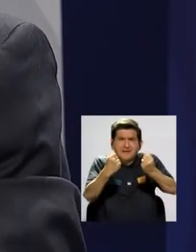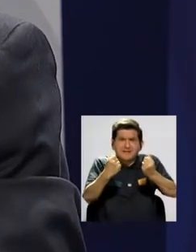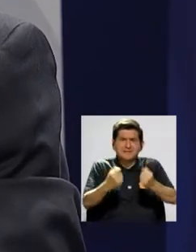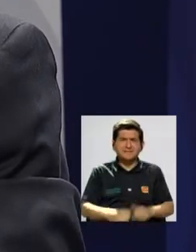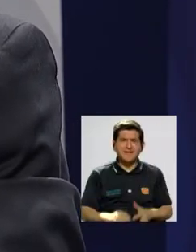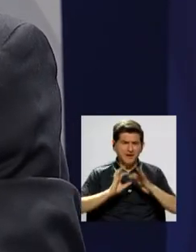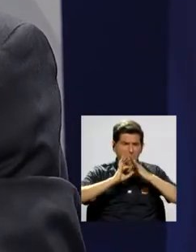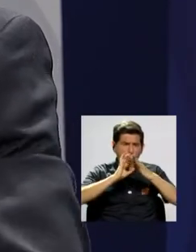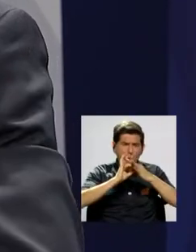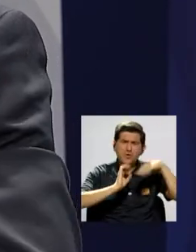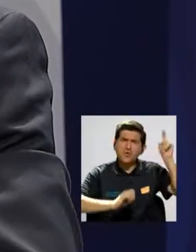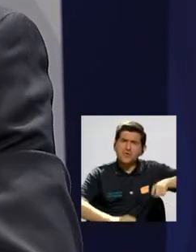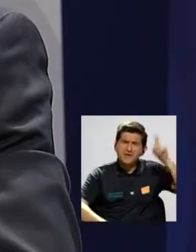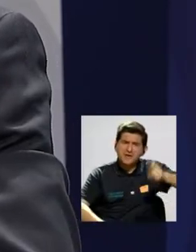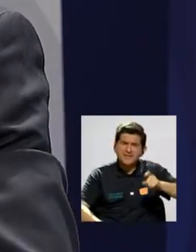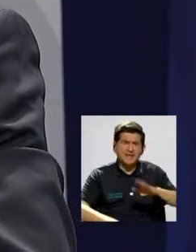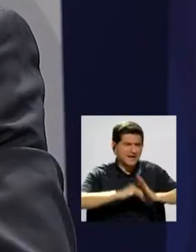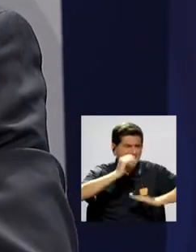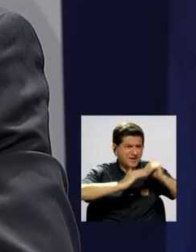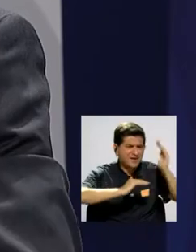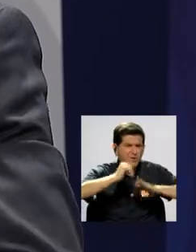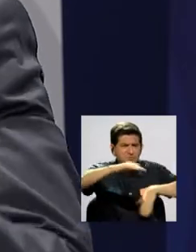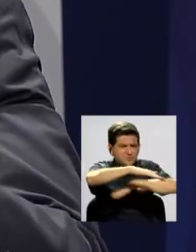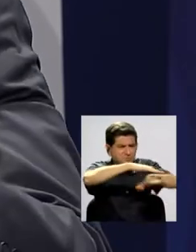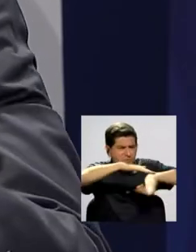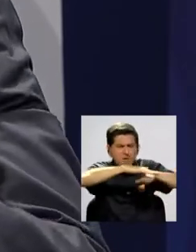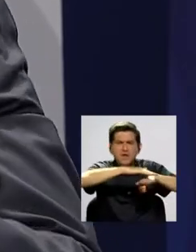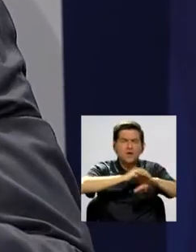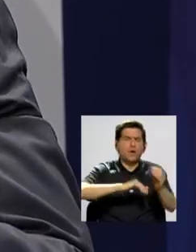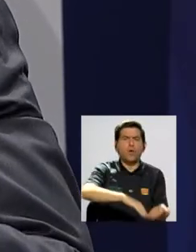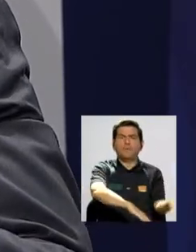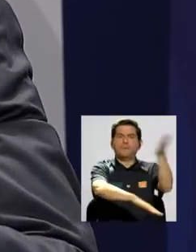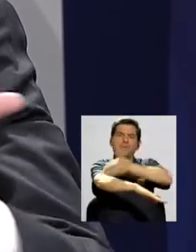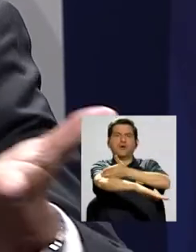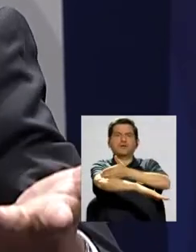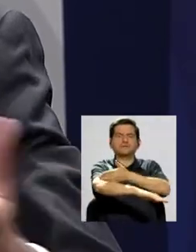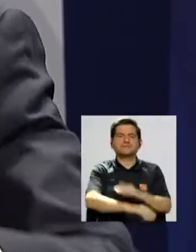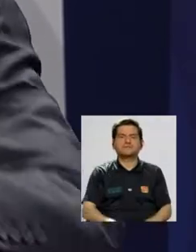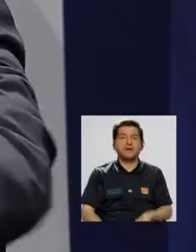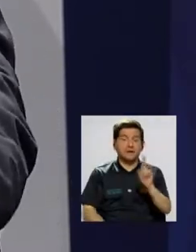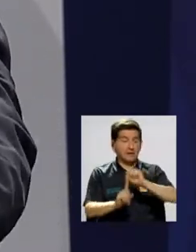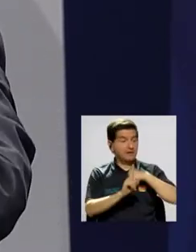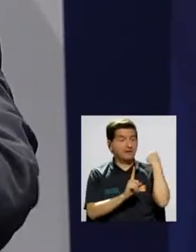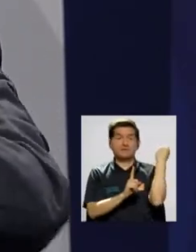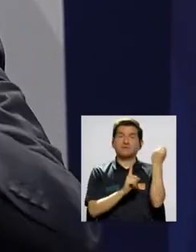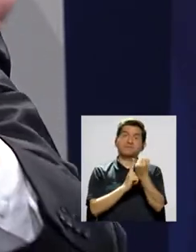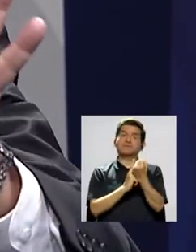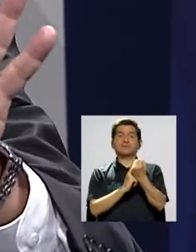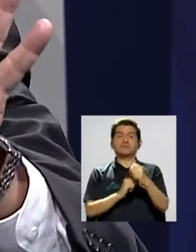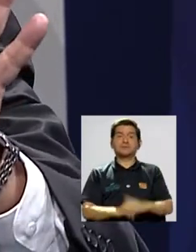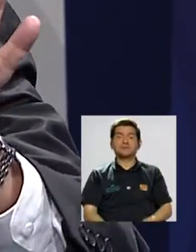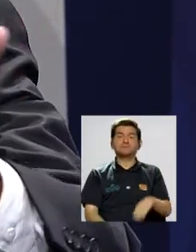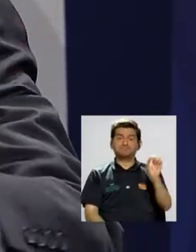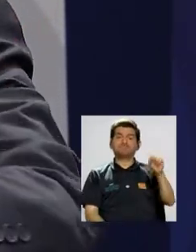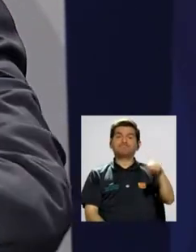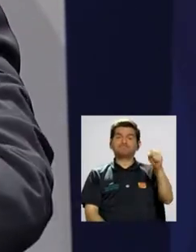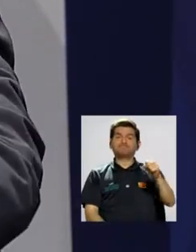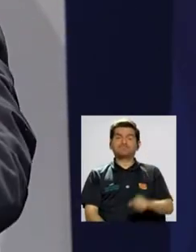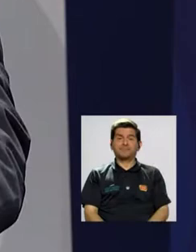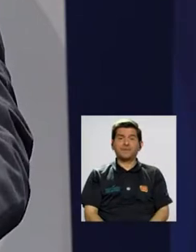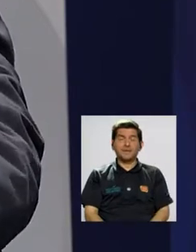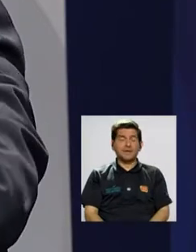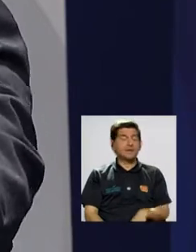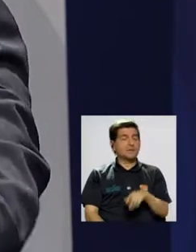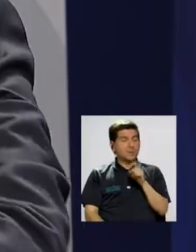esos vínculos que deberían construirnos plataformas que nos permitan saltar ante un escenario que, eso sí, indudablemente va a ser